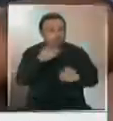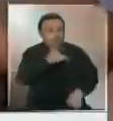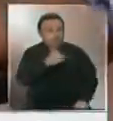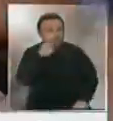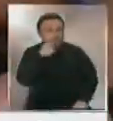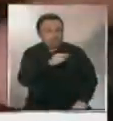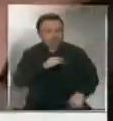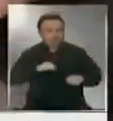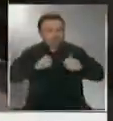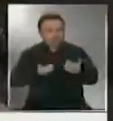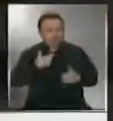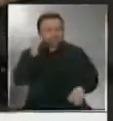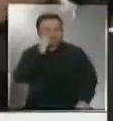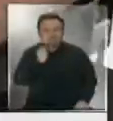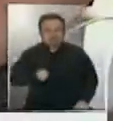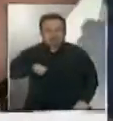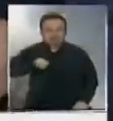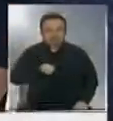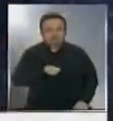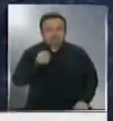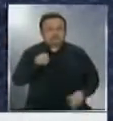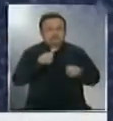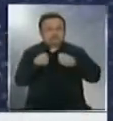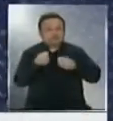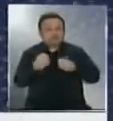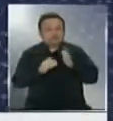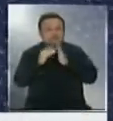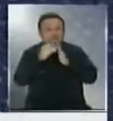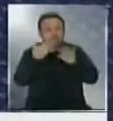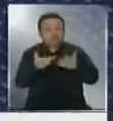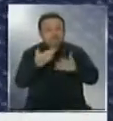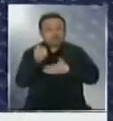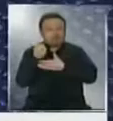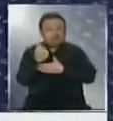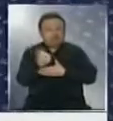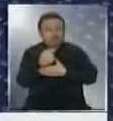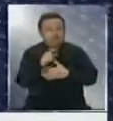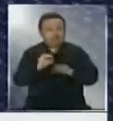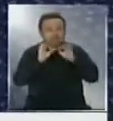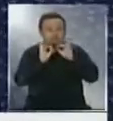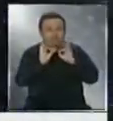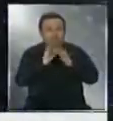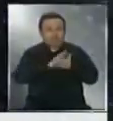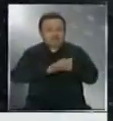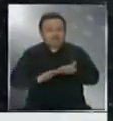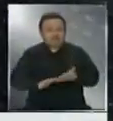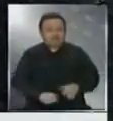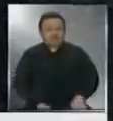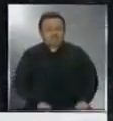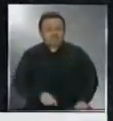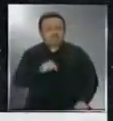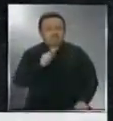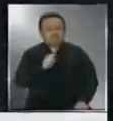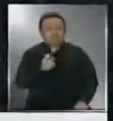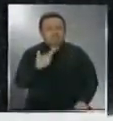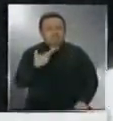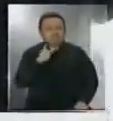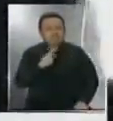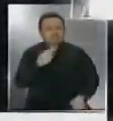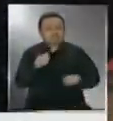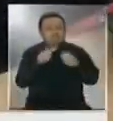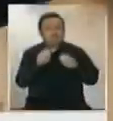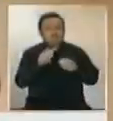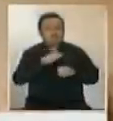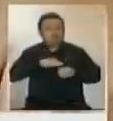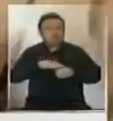como Santiago que buscan invertir en el mercado inmobiliario. La asesoría es completamente gratis. Lo que hace Capitalizarme es